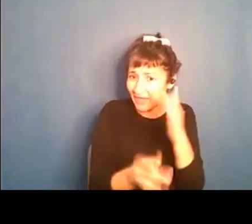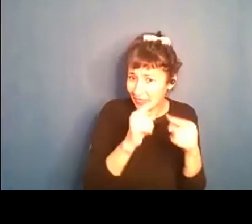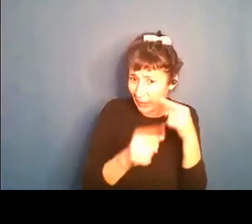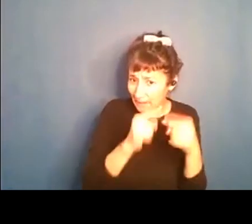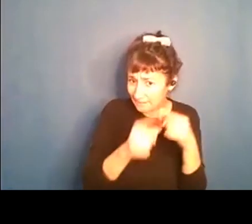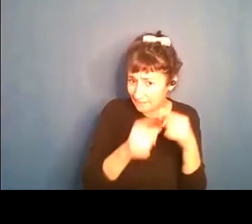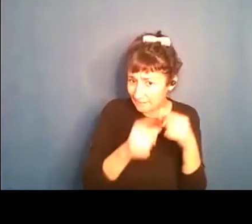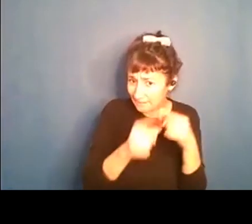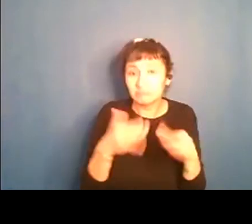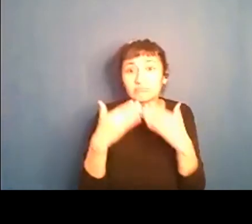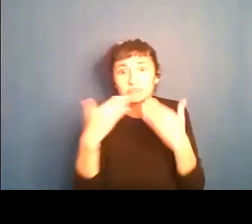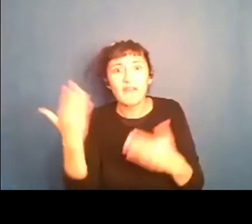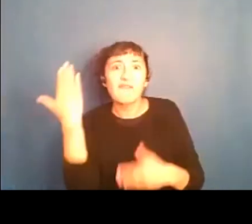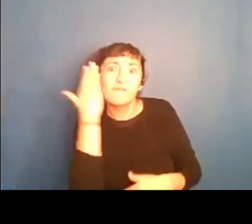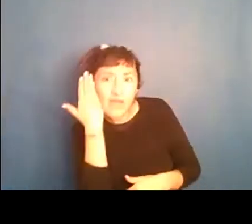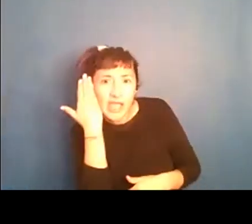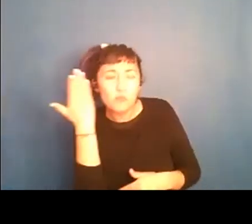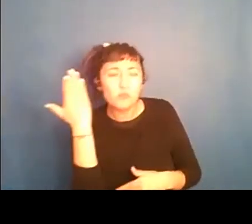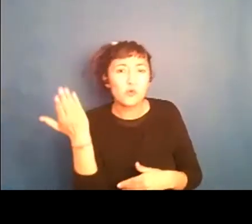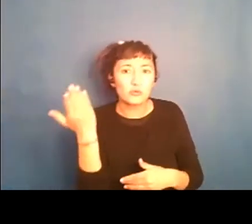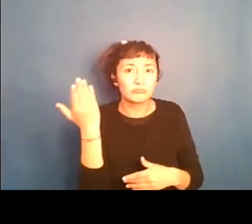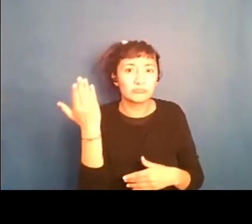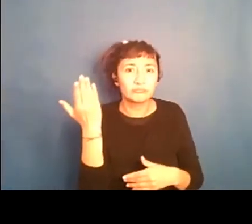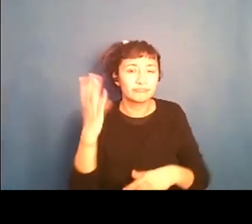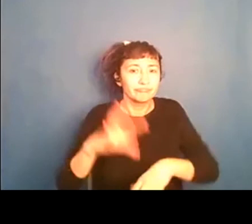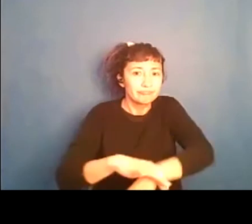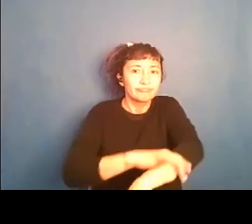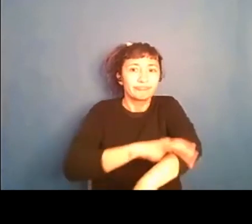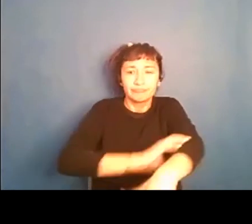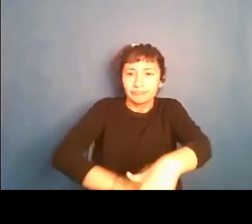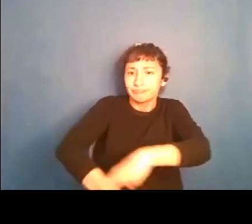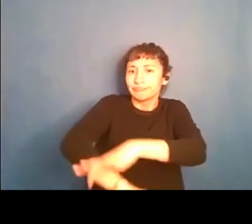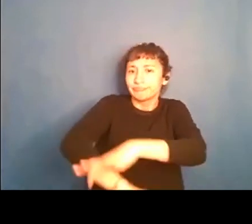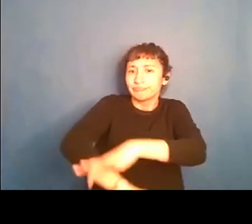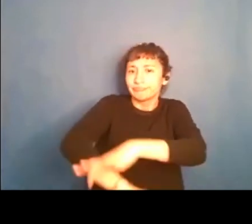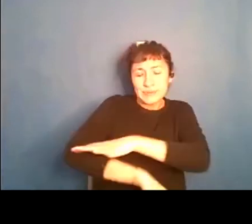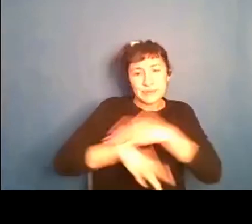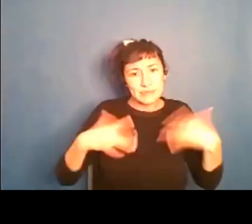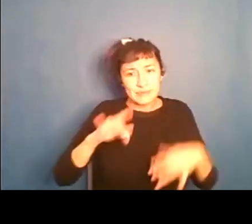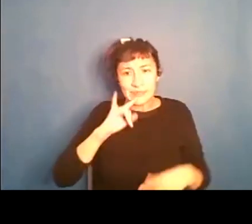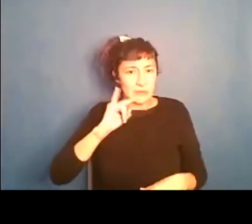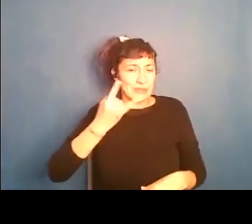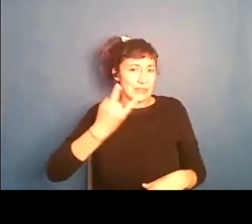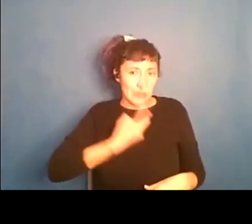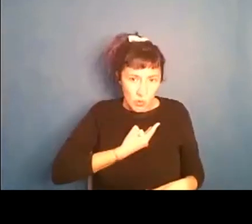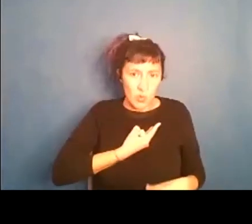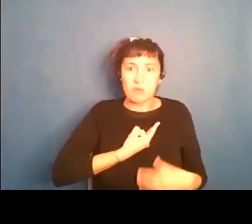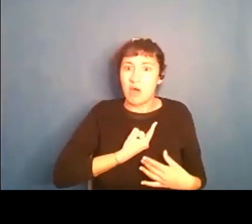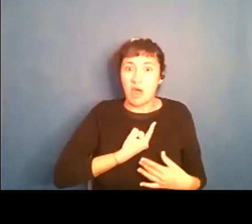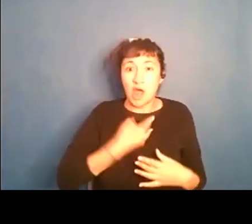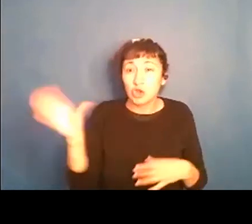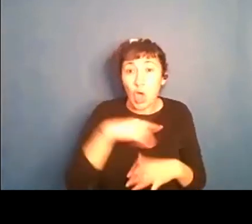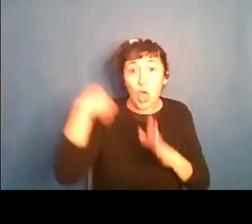de Facebook, se hizo, arremangó las mangas a hacer todos los videos en lengua de señas de